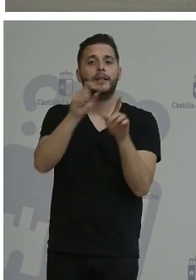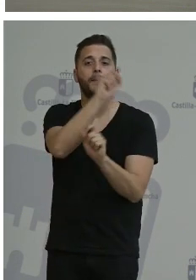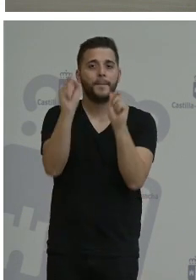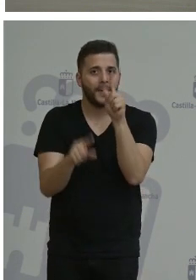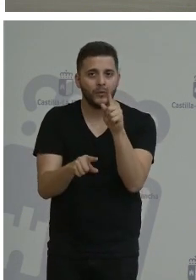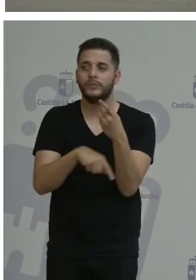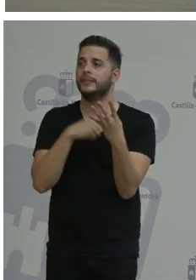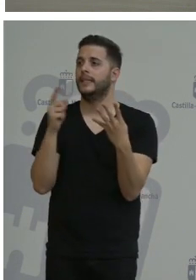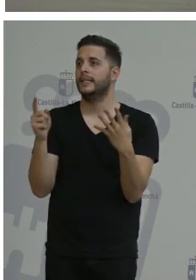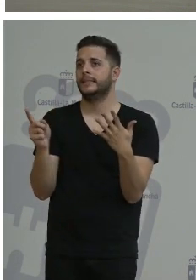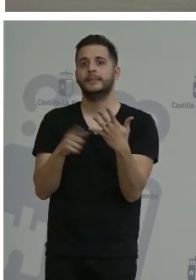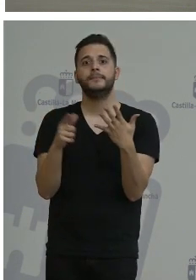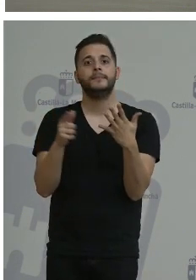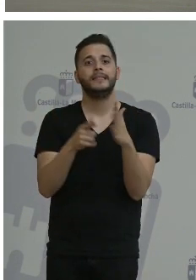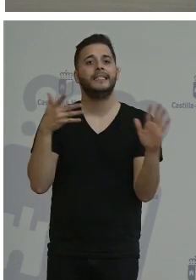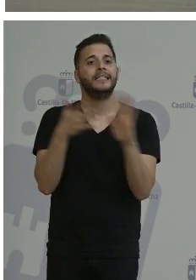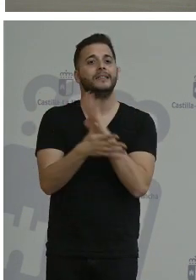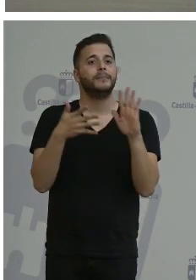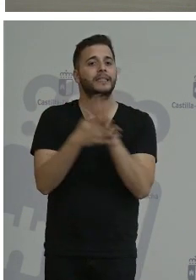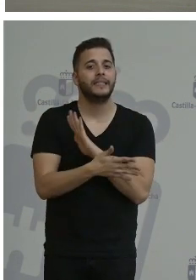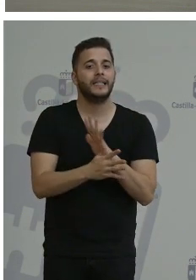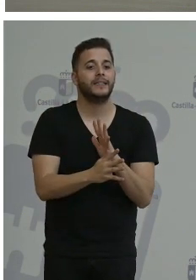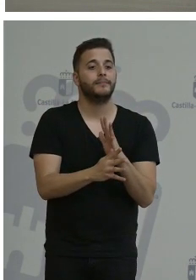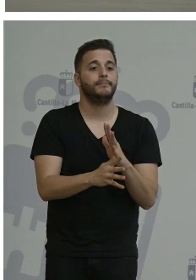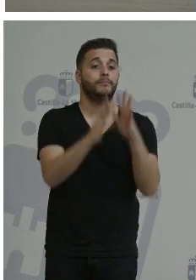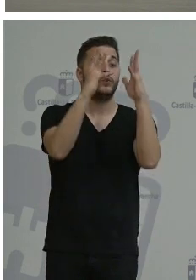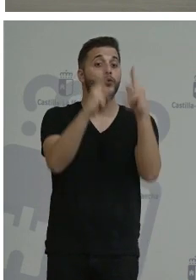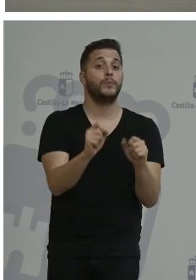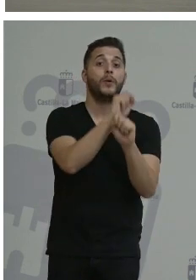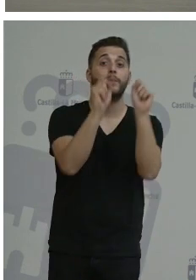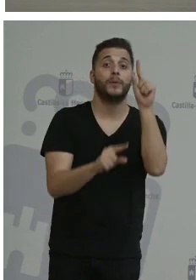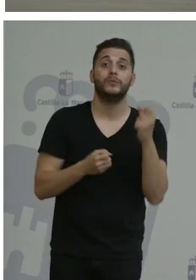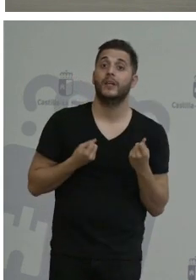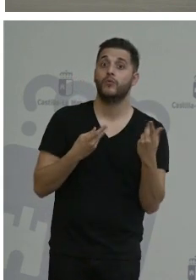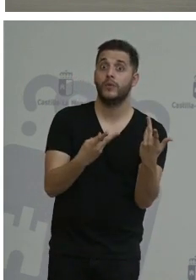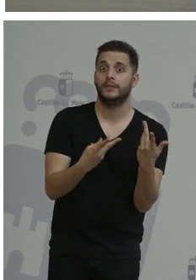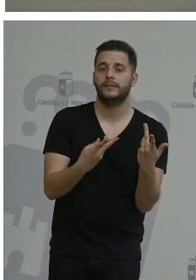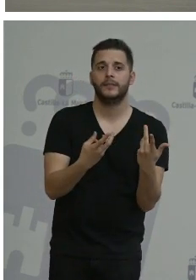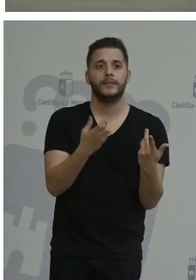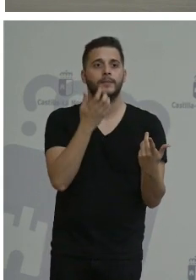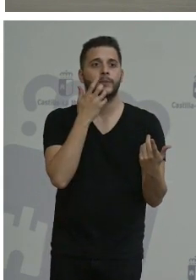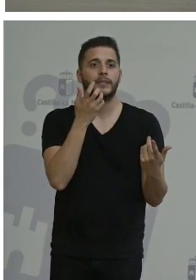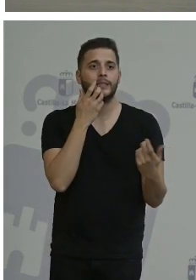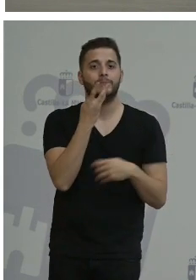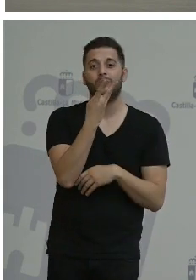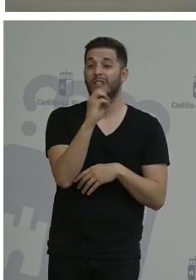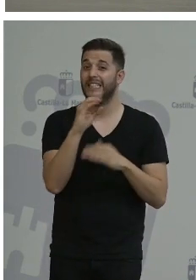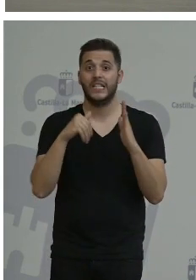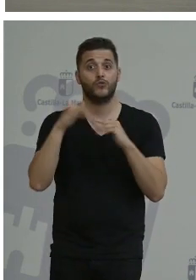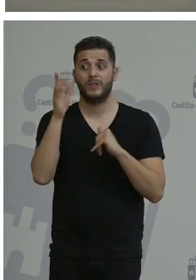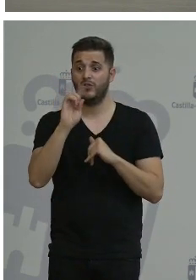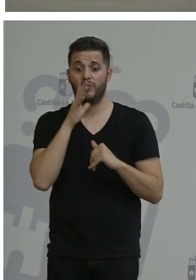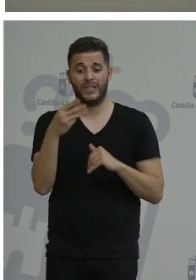explicar cuál es el número de preguntas que se va a tener, con no superior a treinta, que sería más que suficiente.